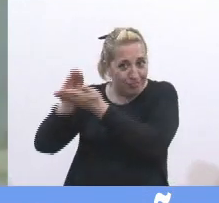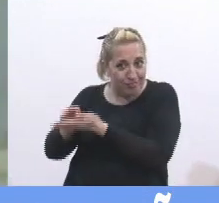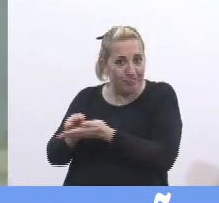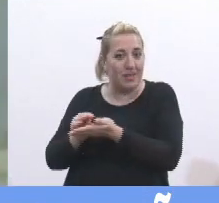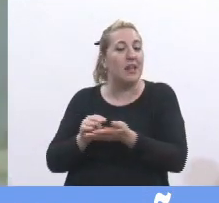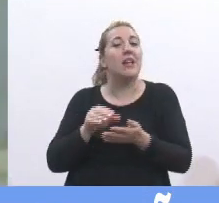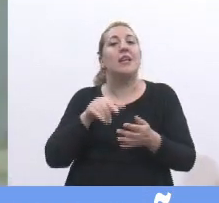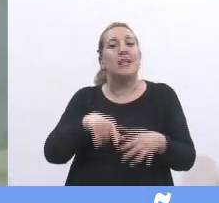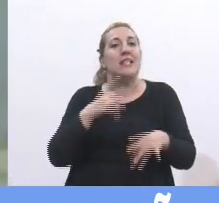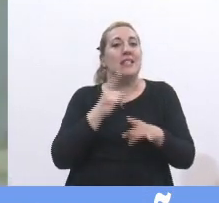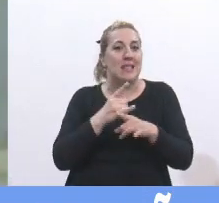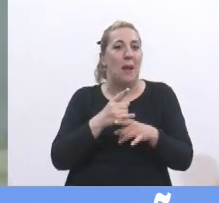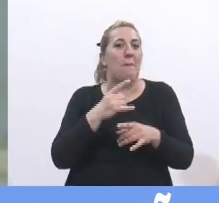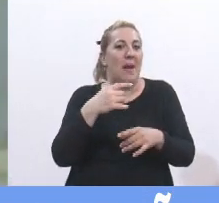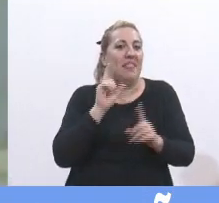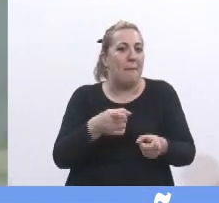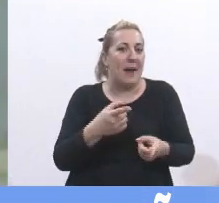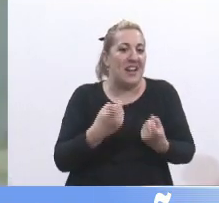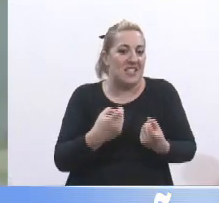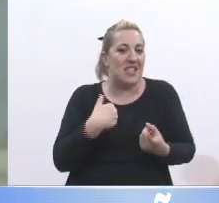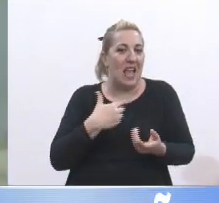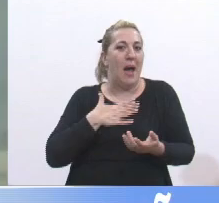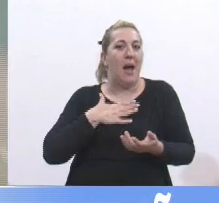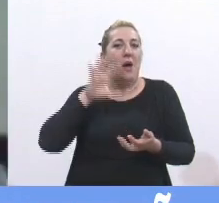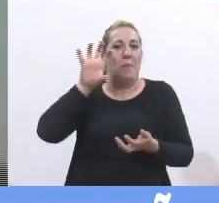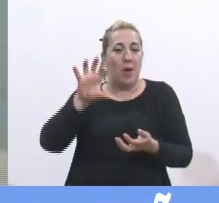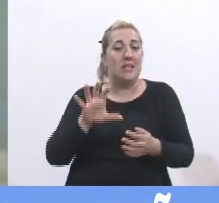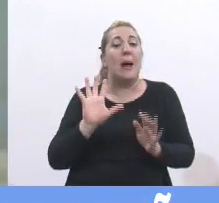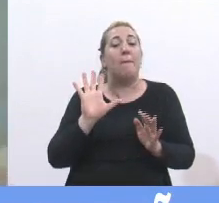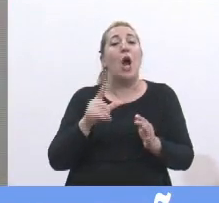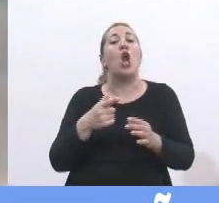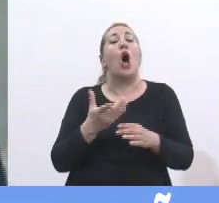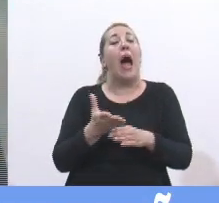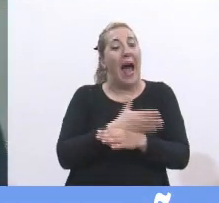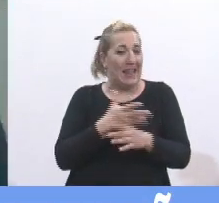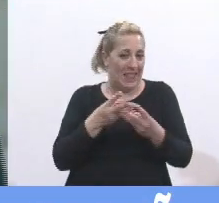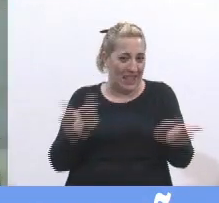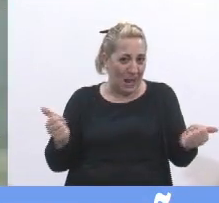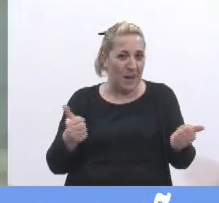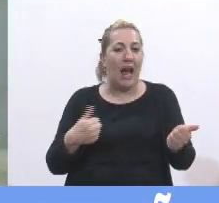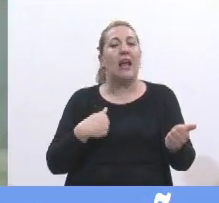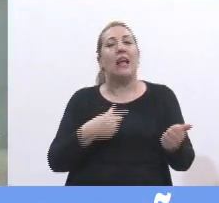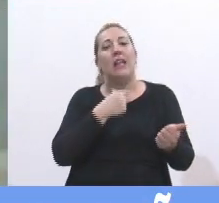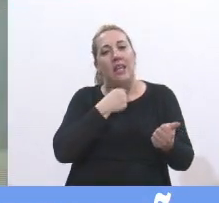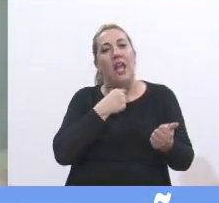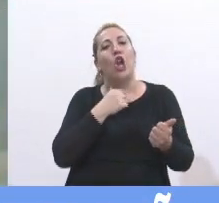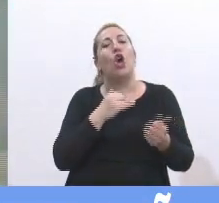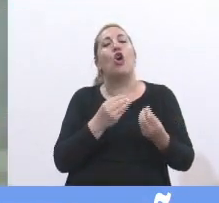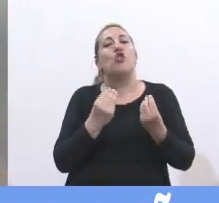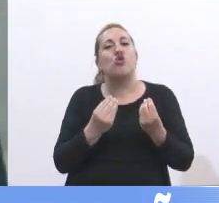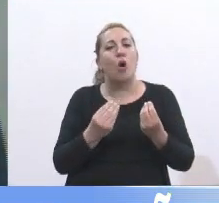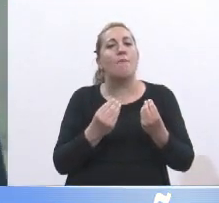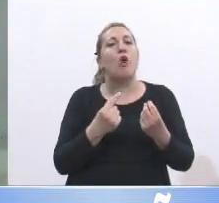corresponden especialmente a nuestras provincias? Pero yo, antes de terminar, quiero hacer un parámetro de las